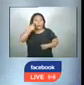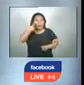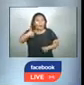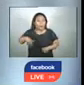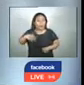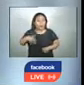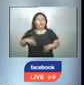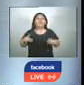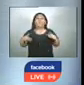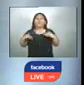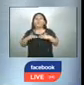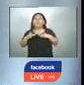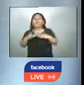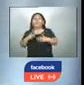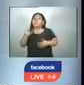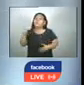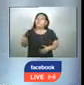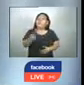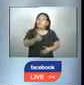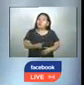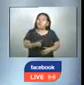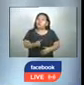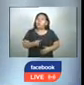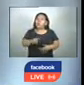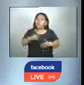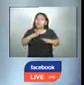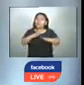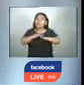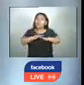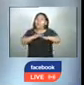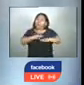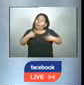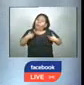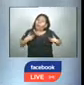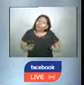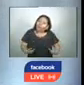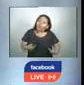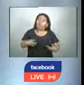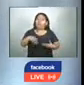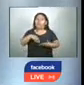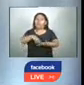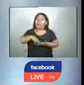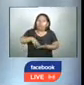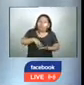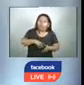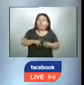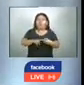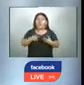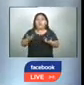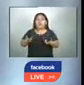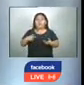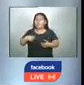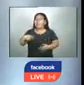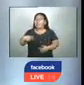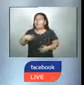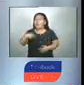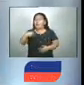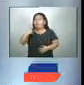lo vemos en personas con bajas defensas, como por ejemplo personas que adolecen